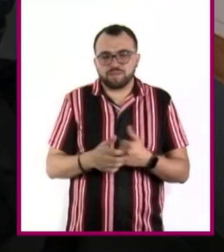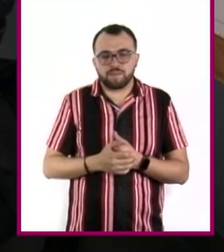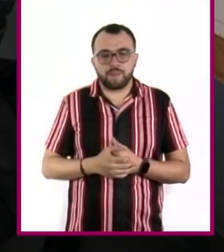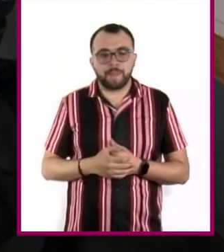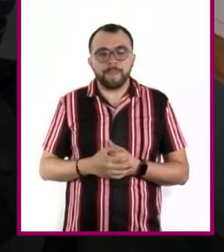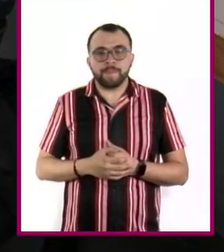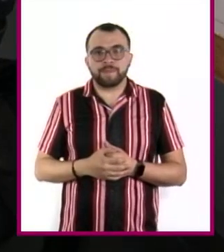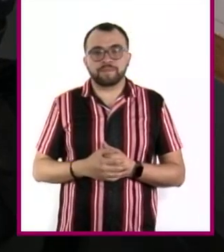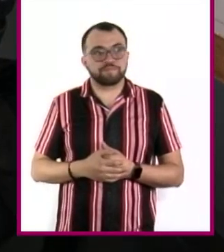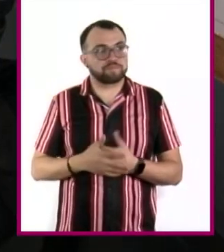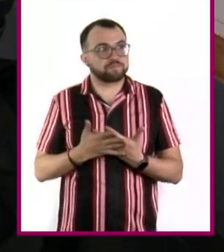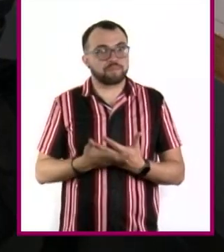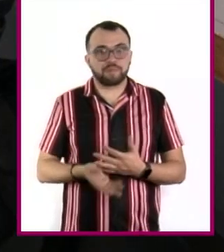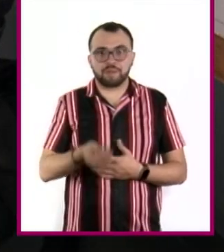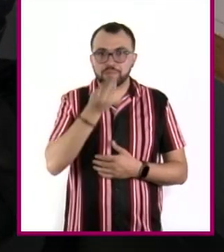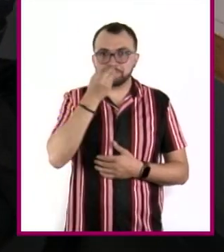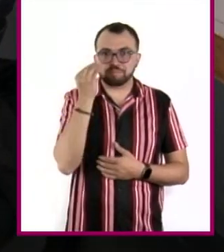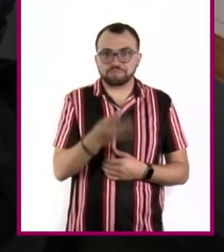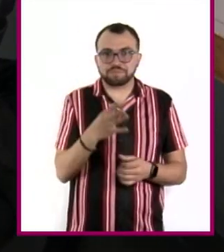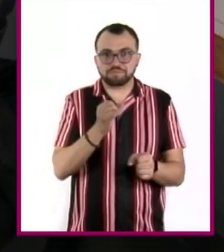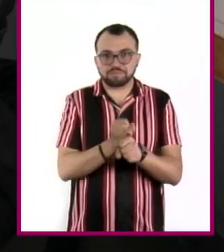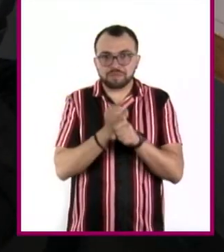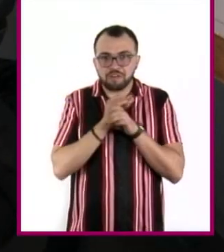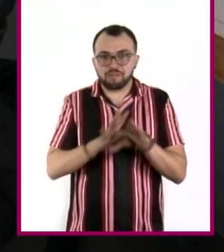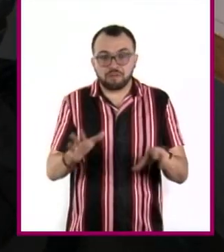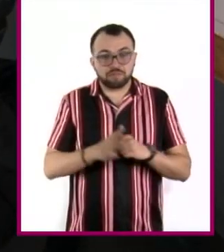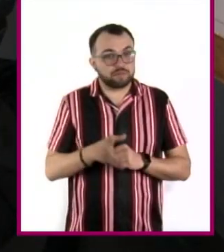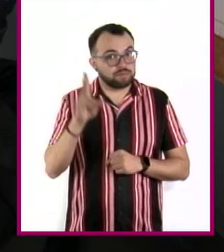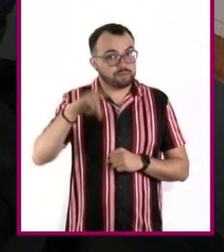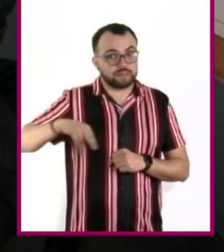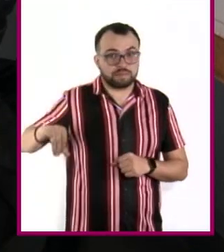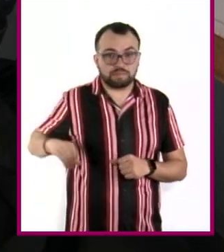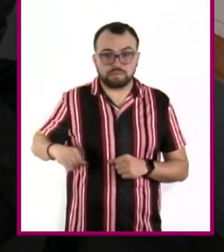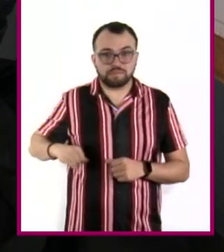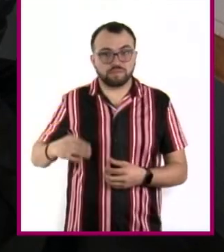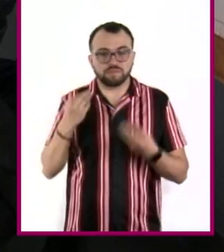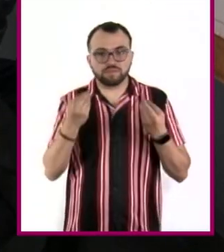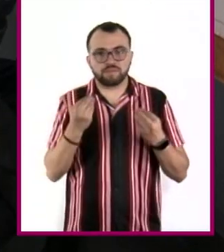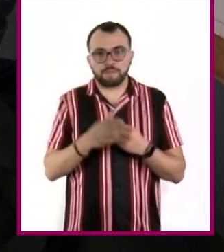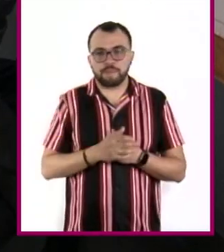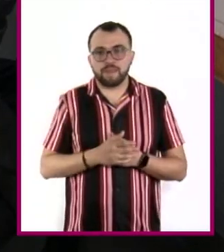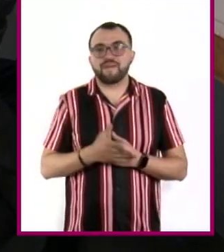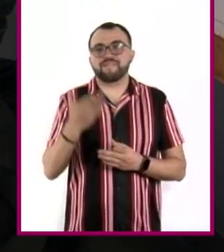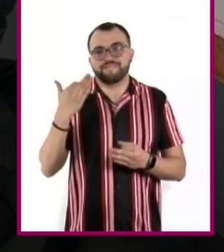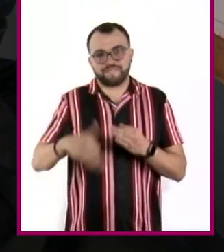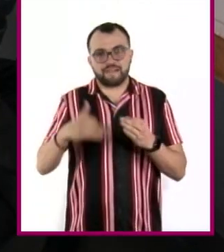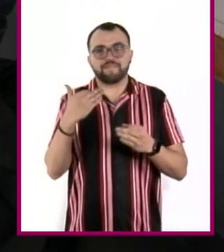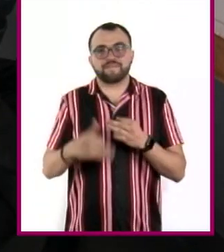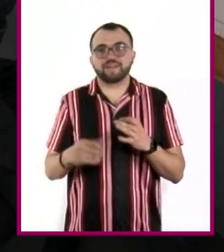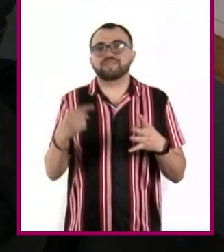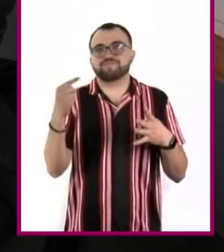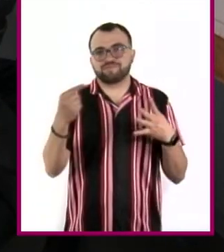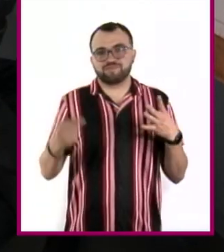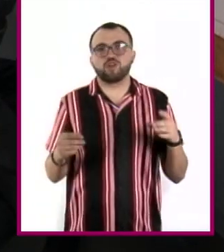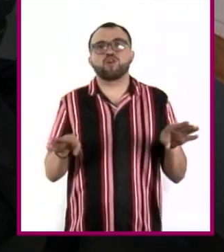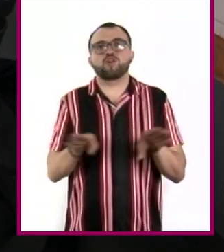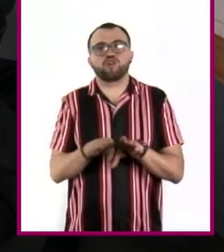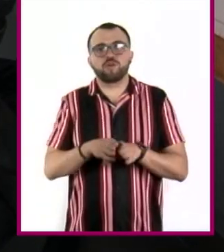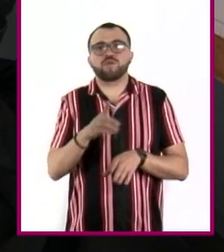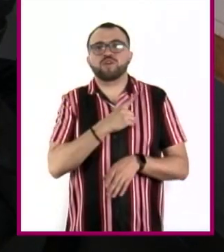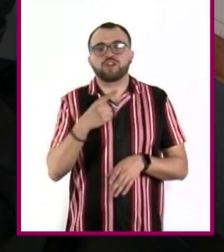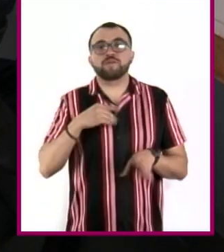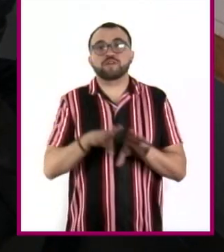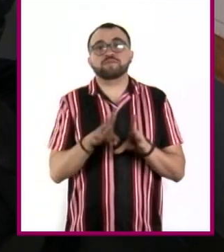Chicos, vaya información que consiguieron. Es muy interesante. Bueno, aunque nos falta plantear cómo es que debemos concebir